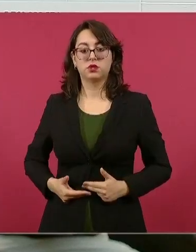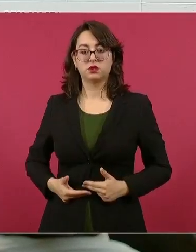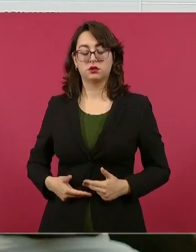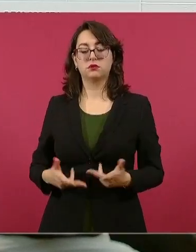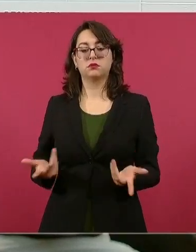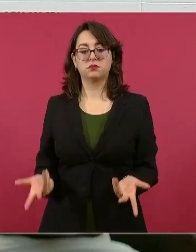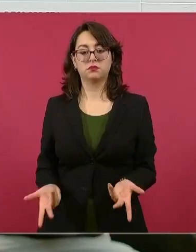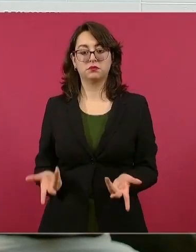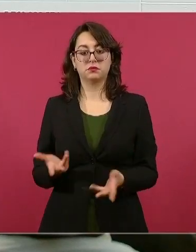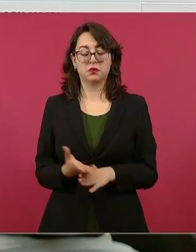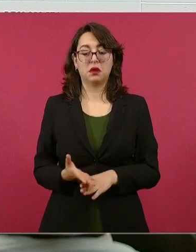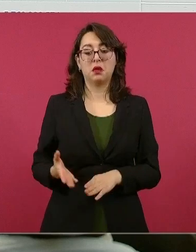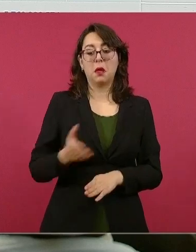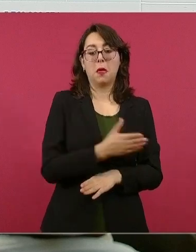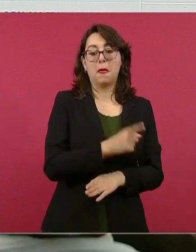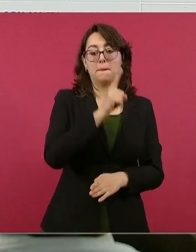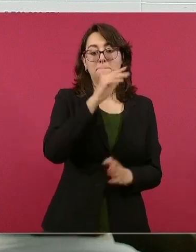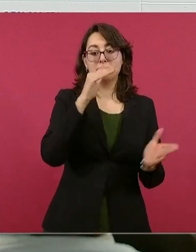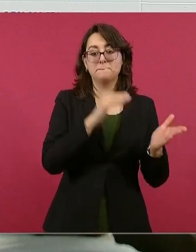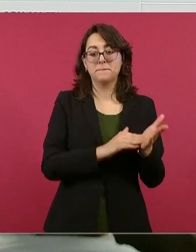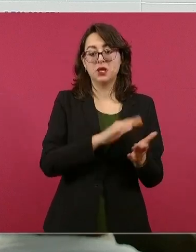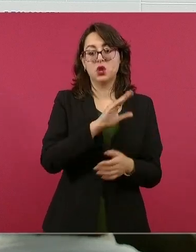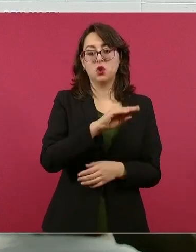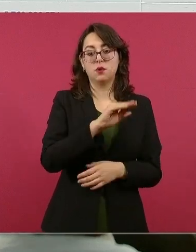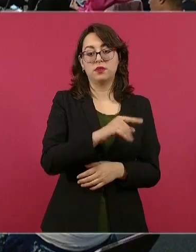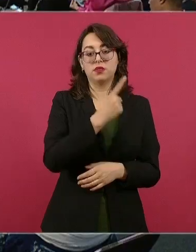de 1.091 millones